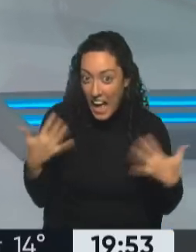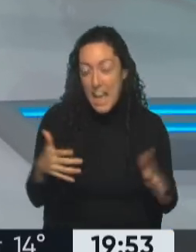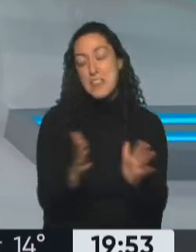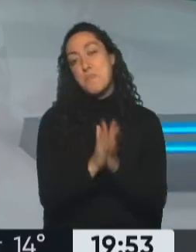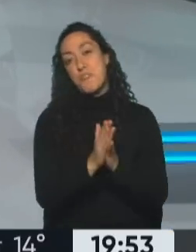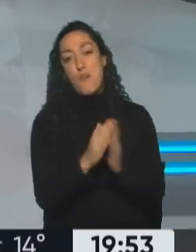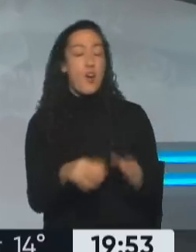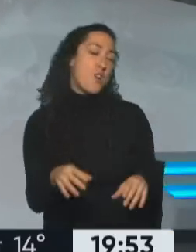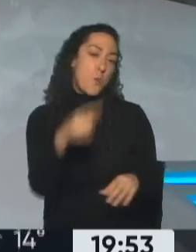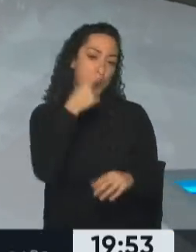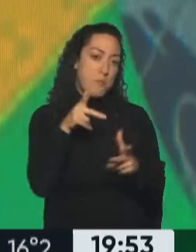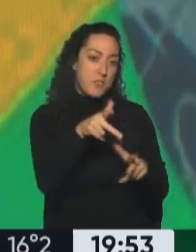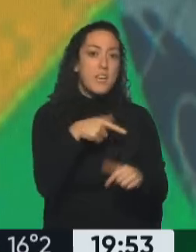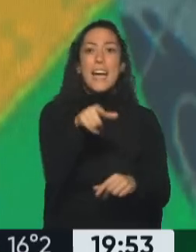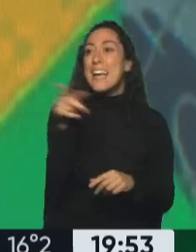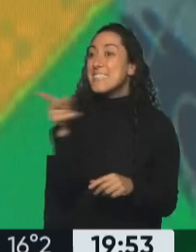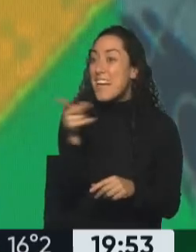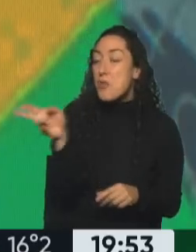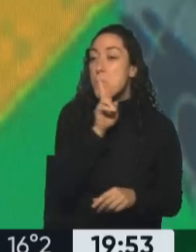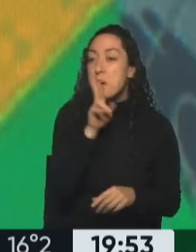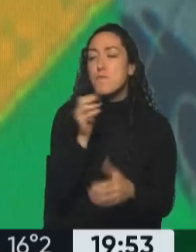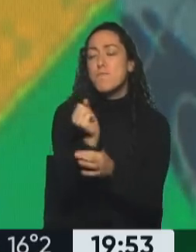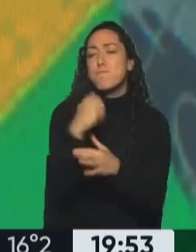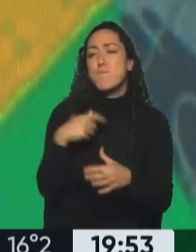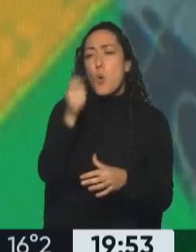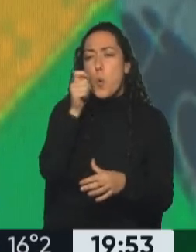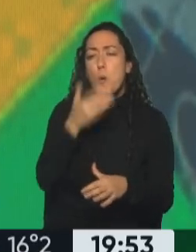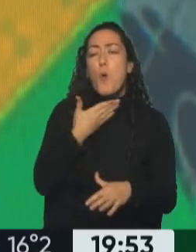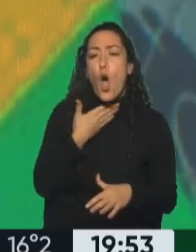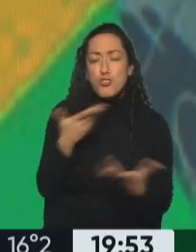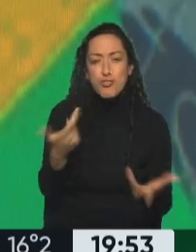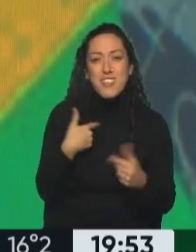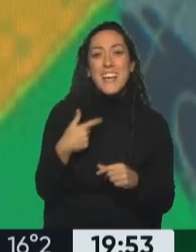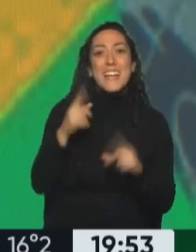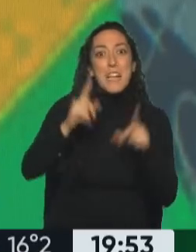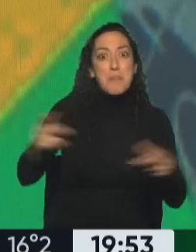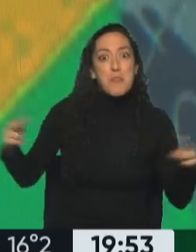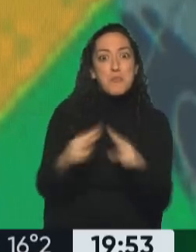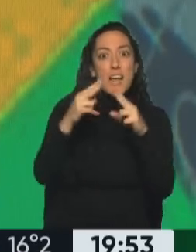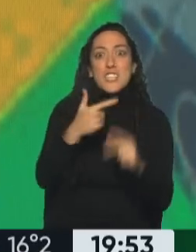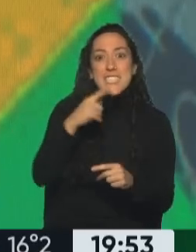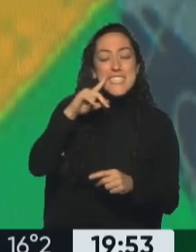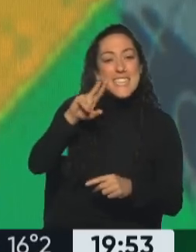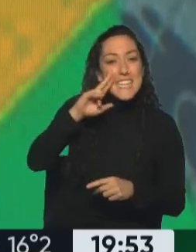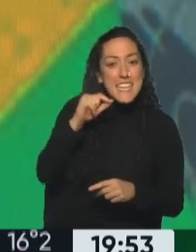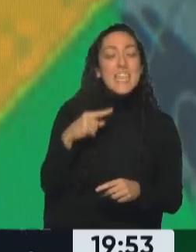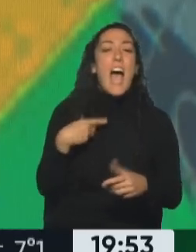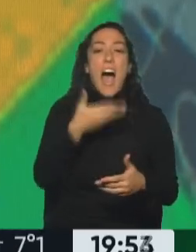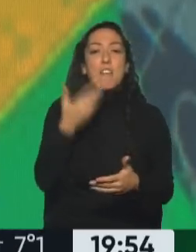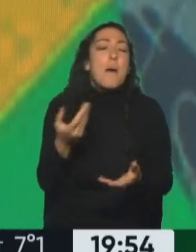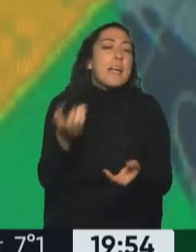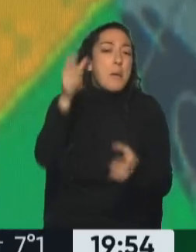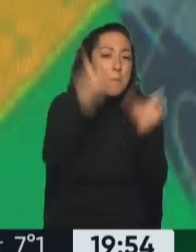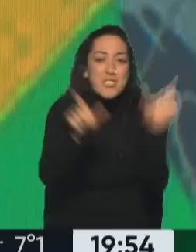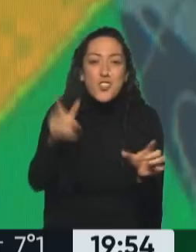Hermoso. Nikki y Susana son las voces de los asistentes de Google. Sí. También se han juntado a hablar con Siri. Y para que veamos que son voces de